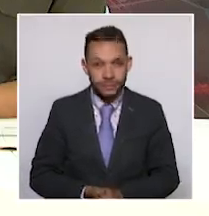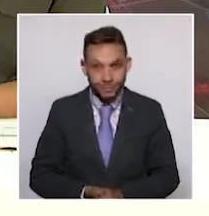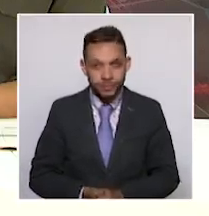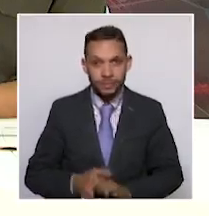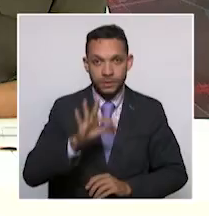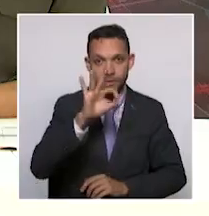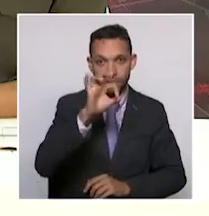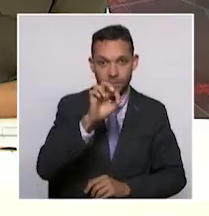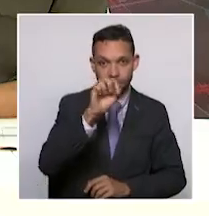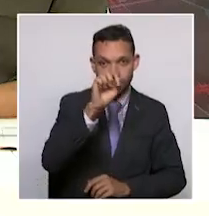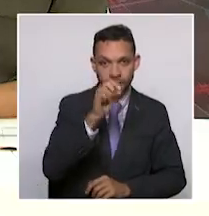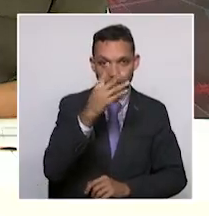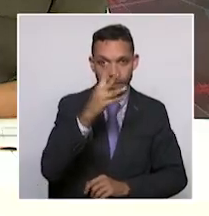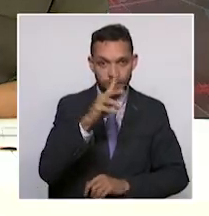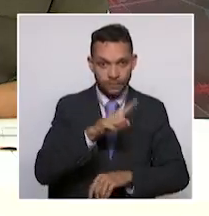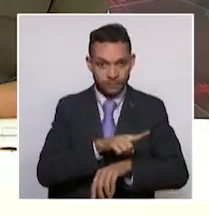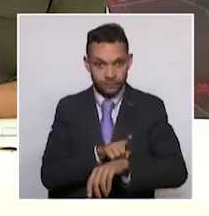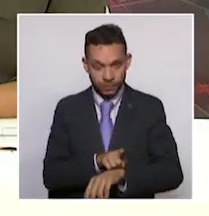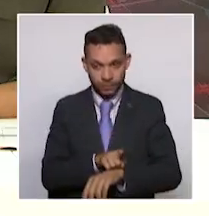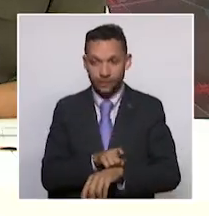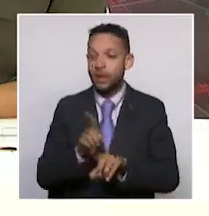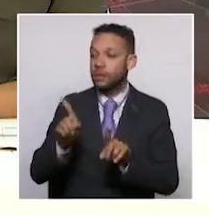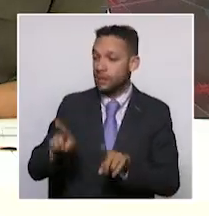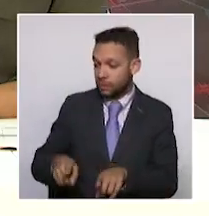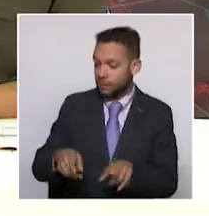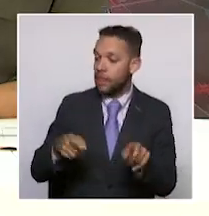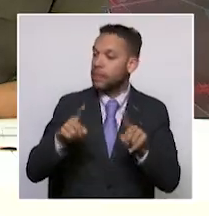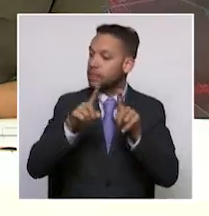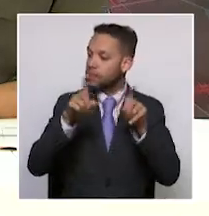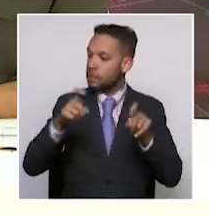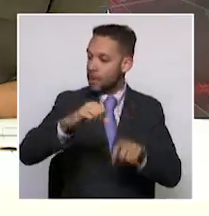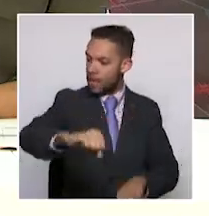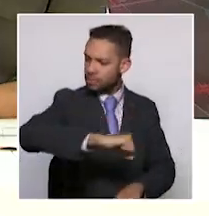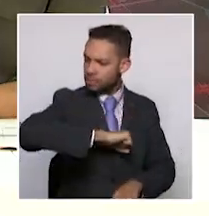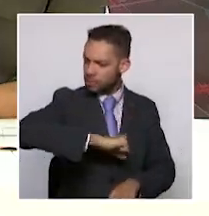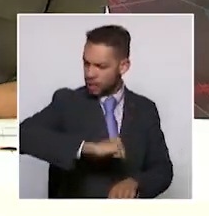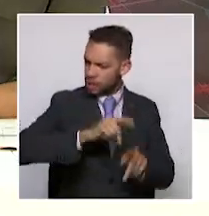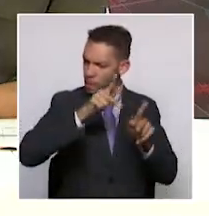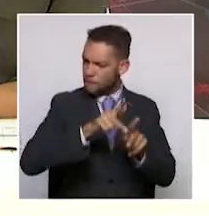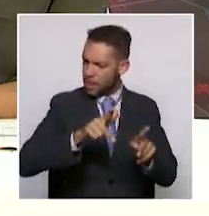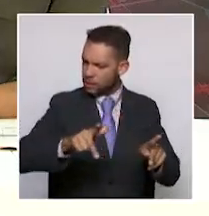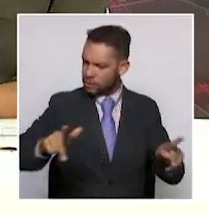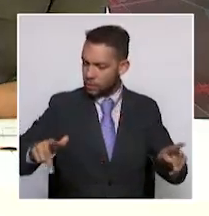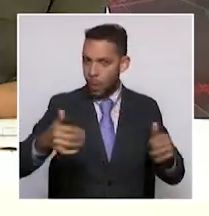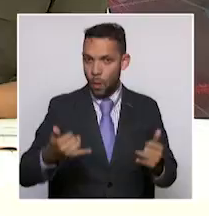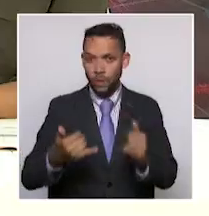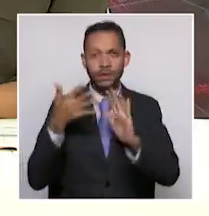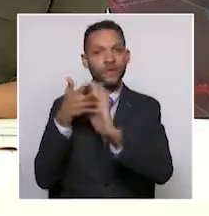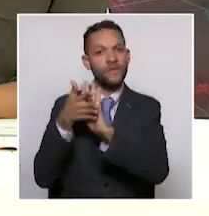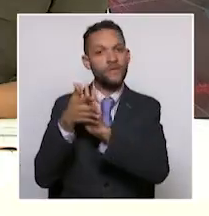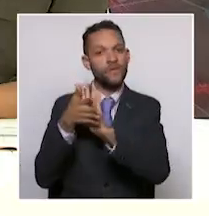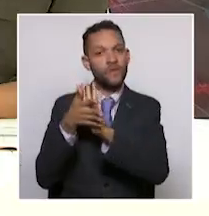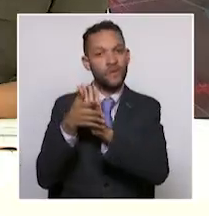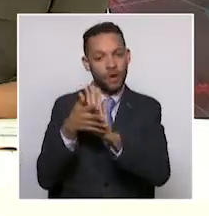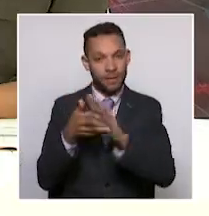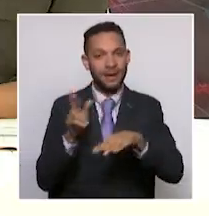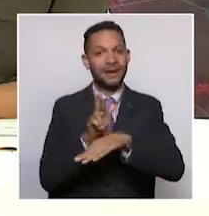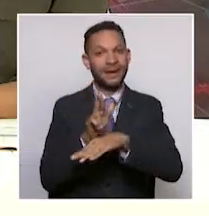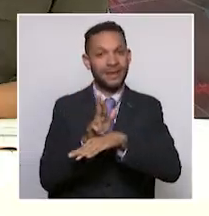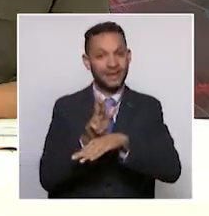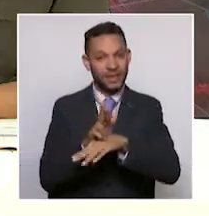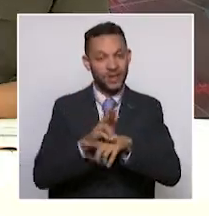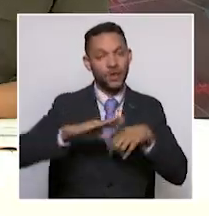Ocho de la noche, 14 minutos, Rubén, y justamente estamos hablando de derechos humanos, pero hoy en nuestro informe regional hablaremos